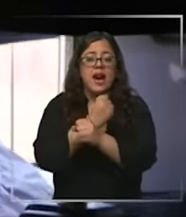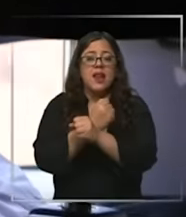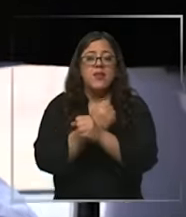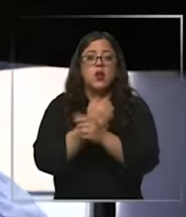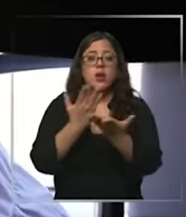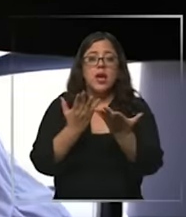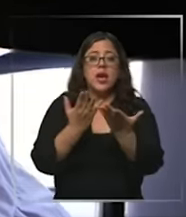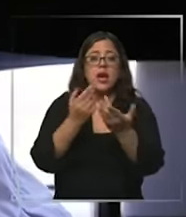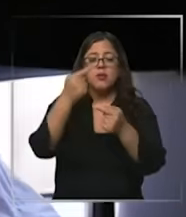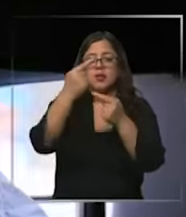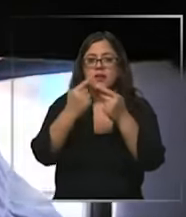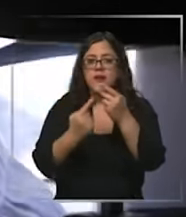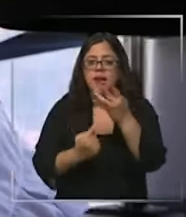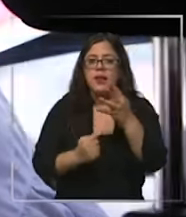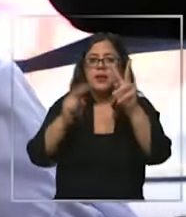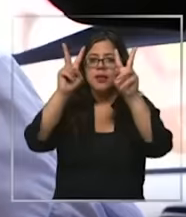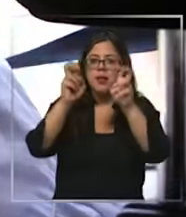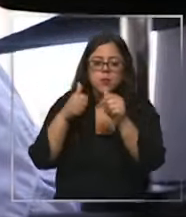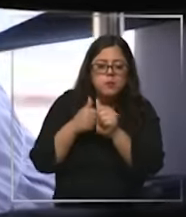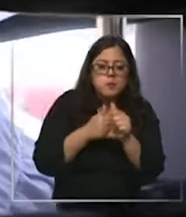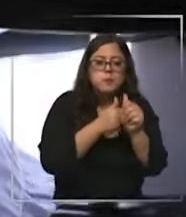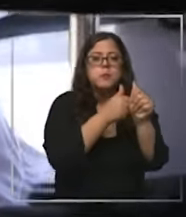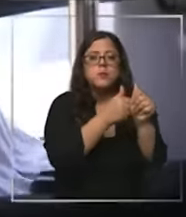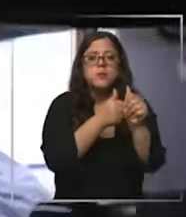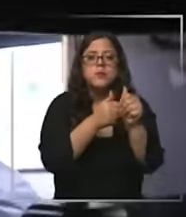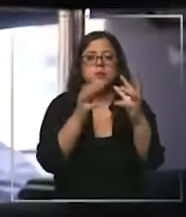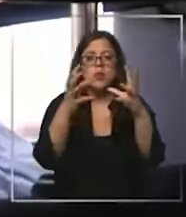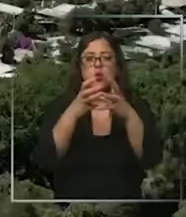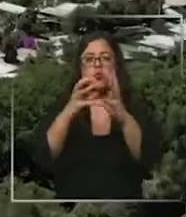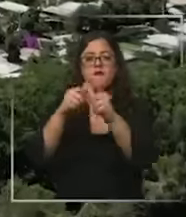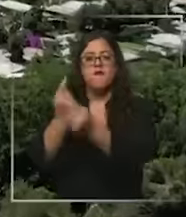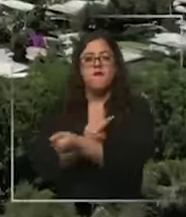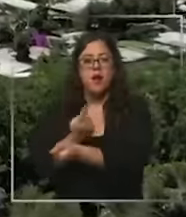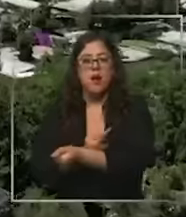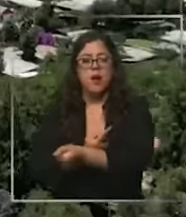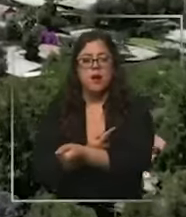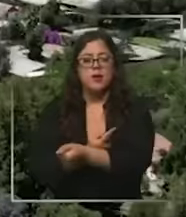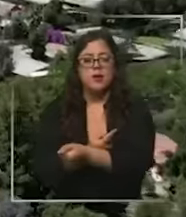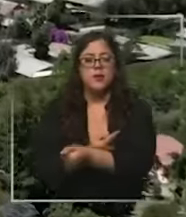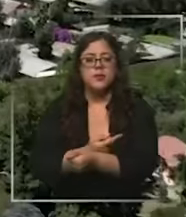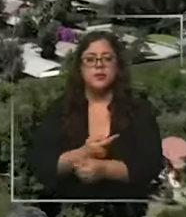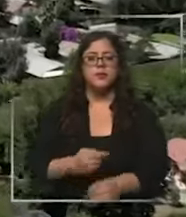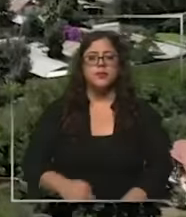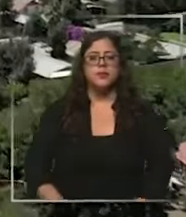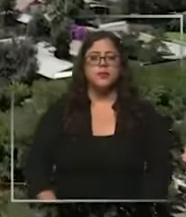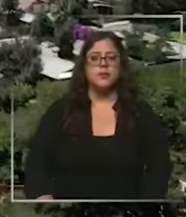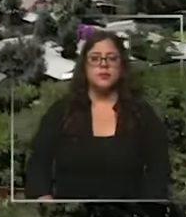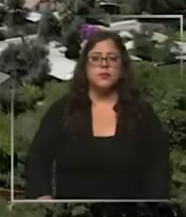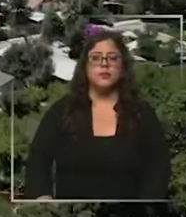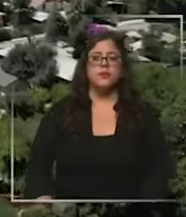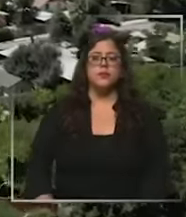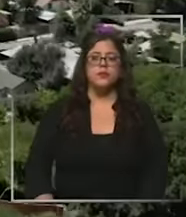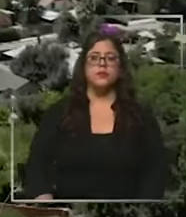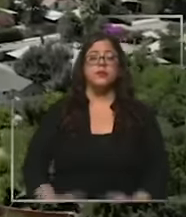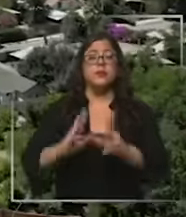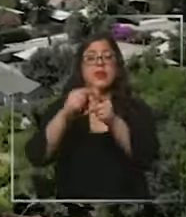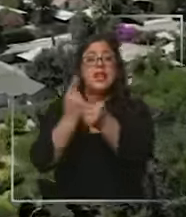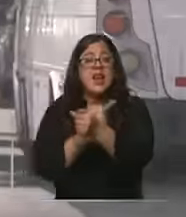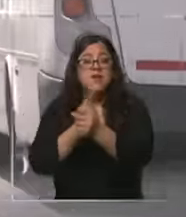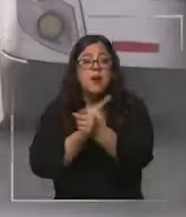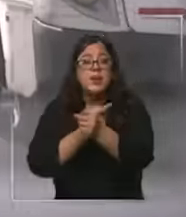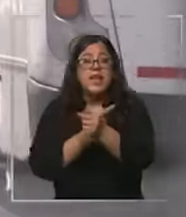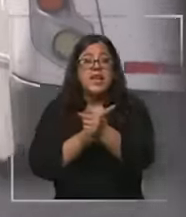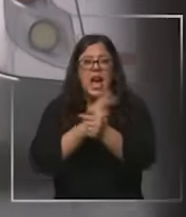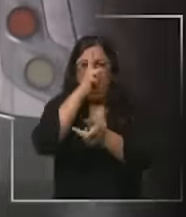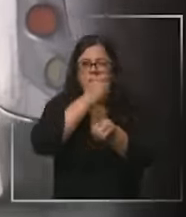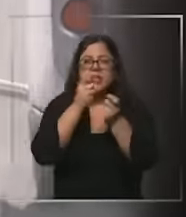realizando diferentes diligencias y seguimientos a un clan familiar. El clan operaba con la estructura de una mini